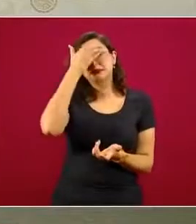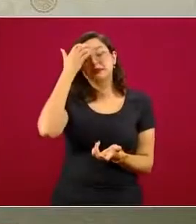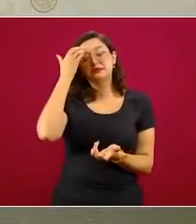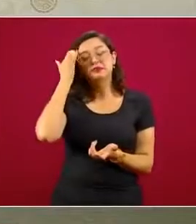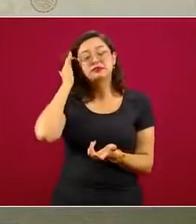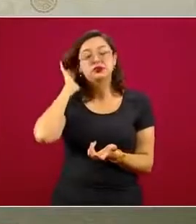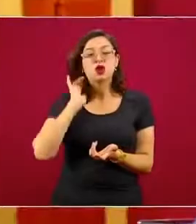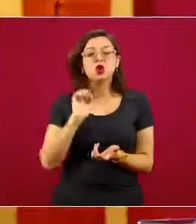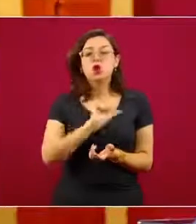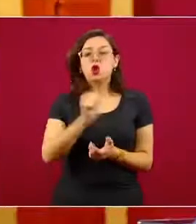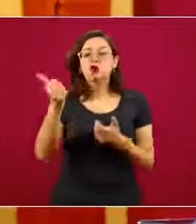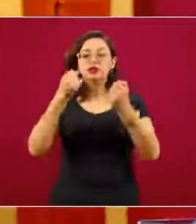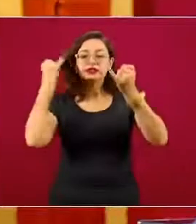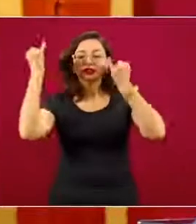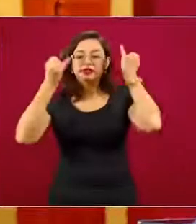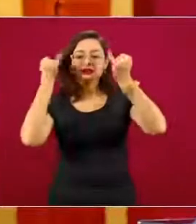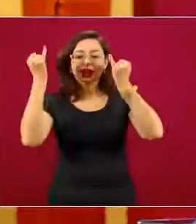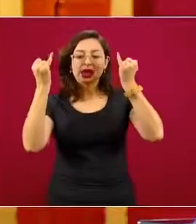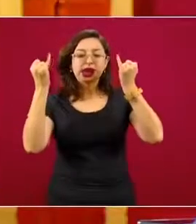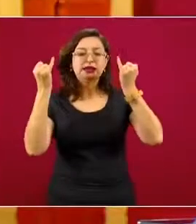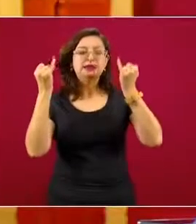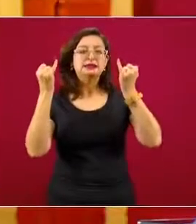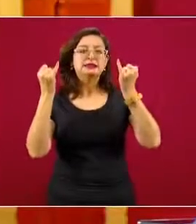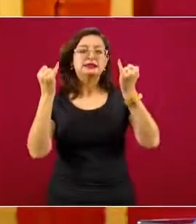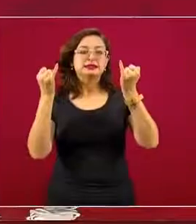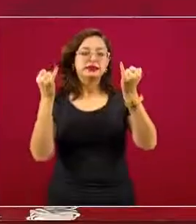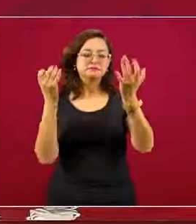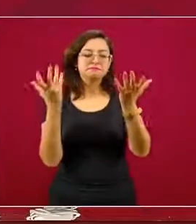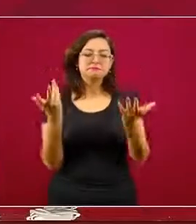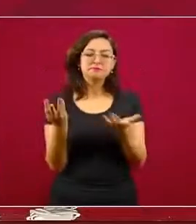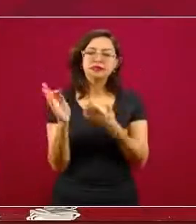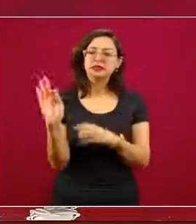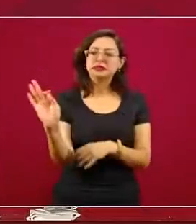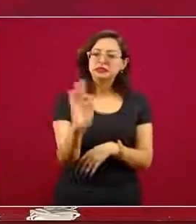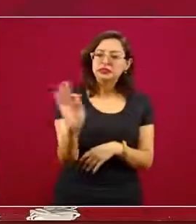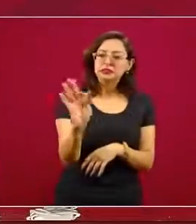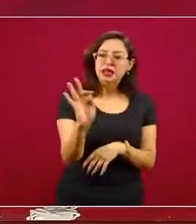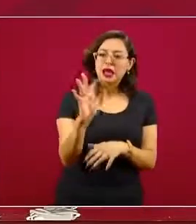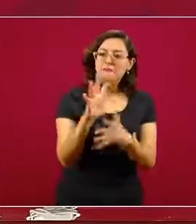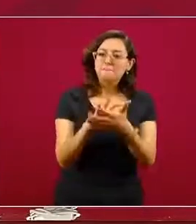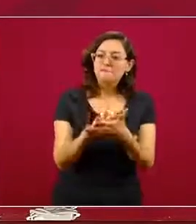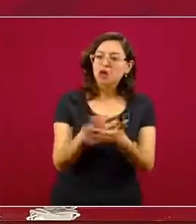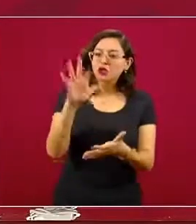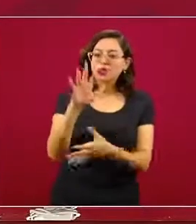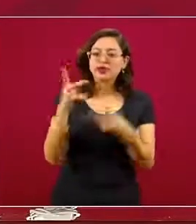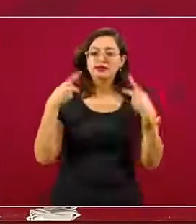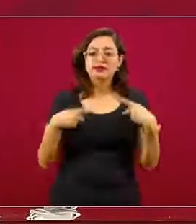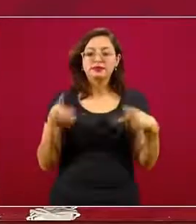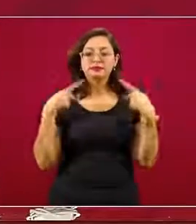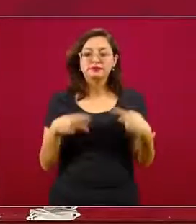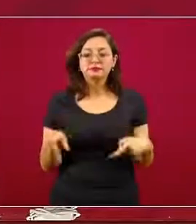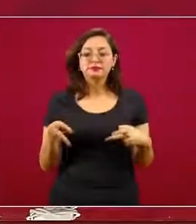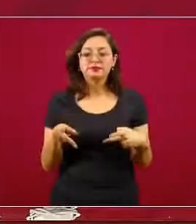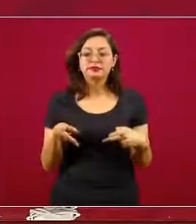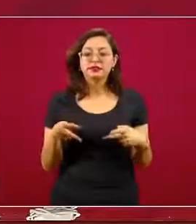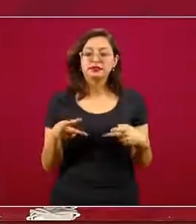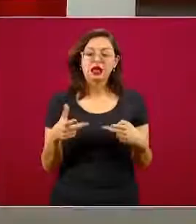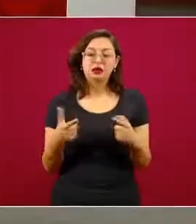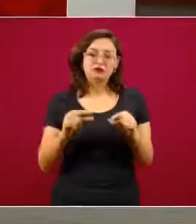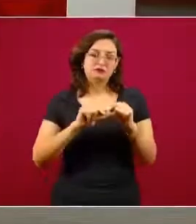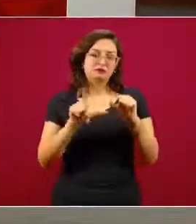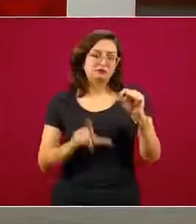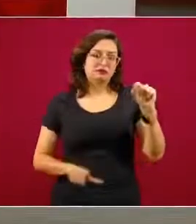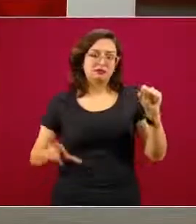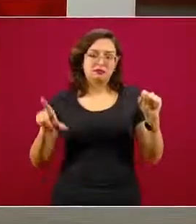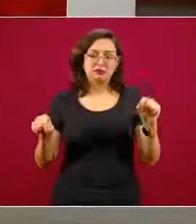más allá de lo que quizá en la mayoría de los casos de una población como la